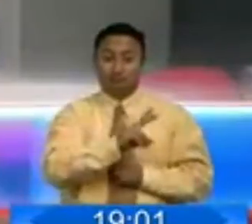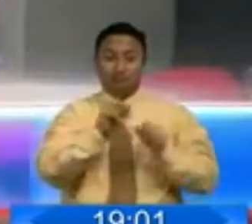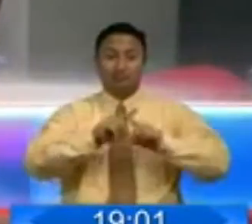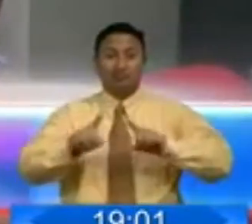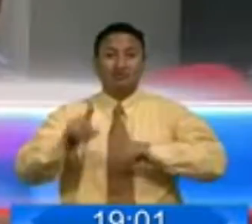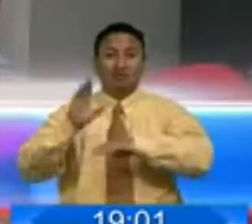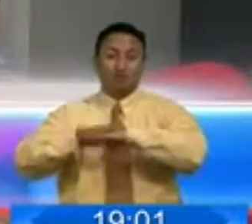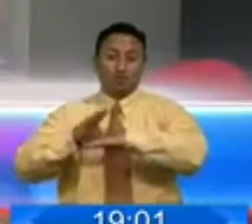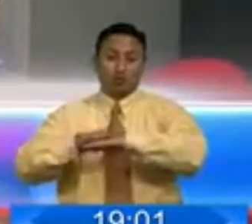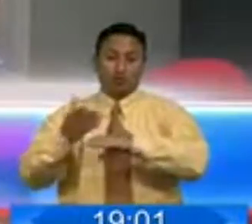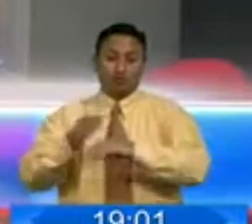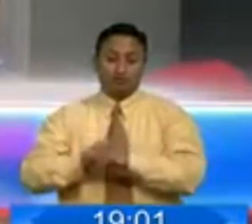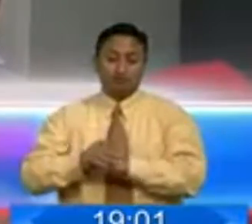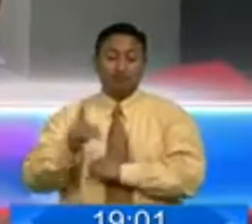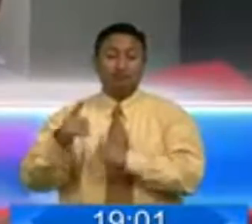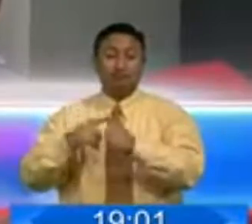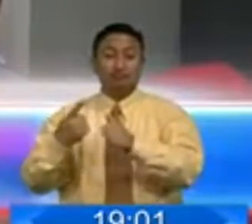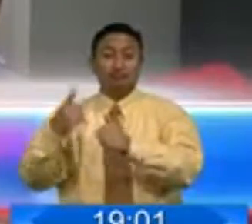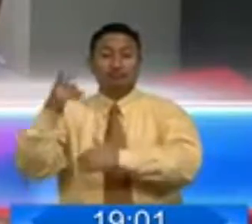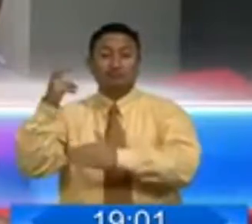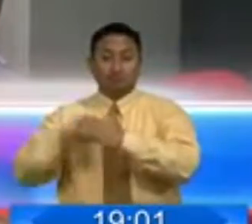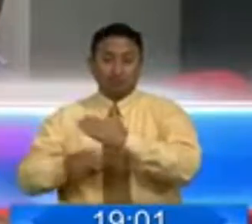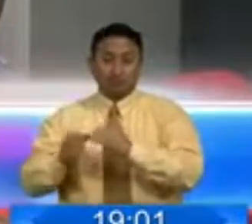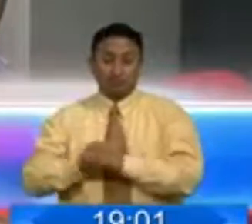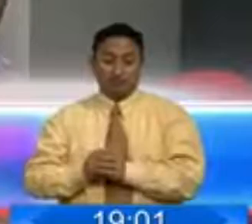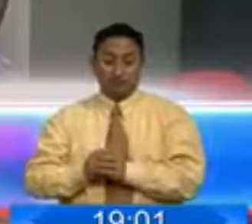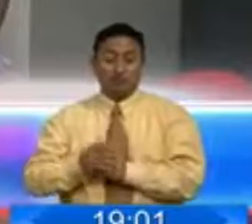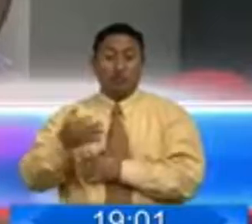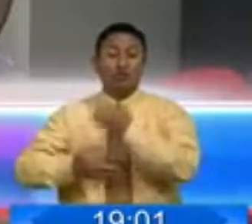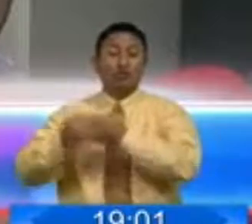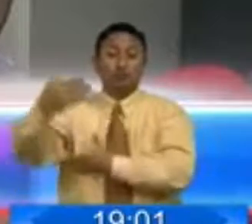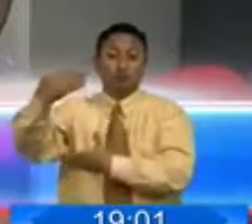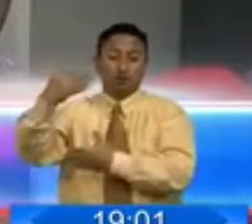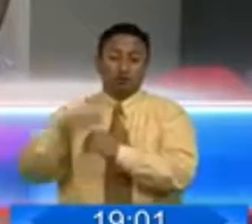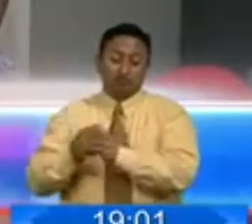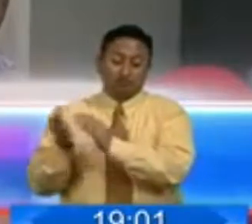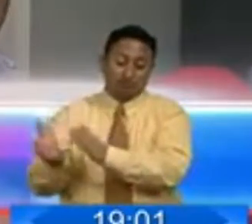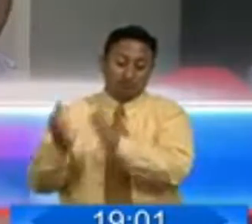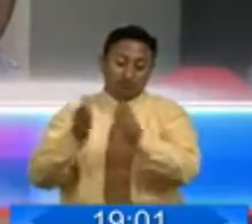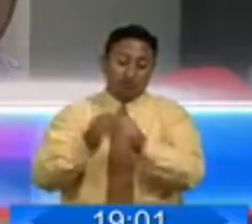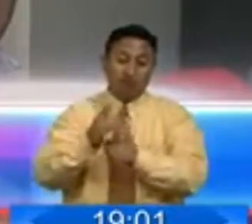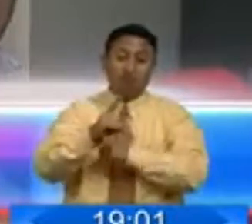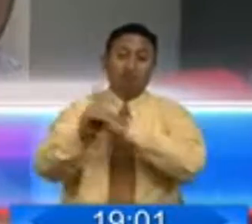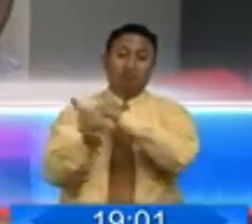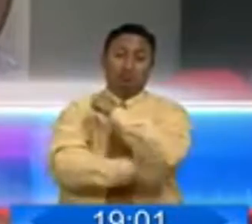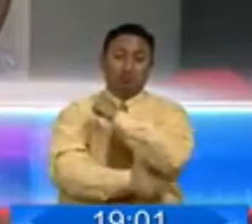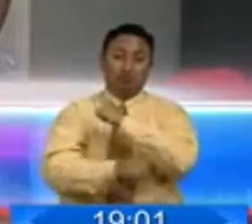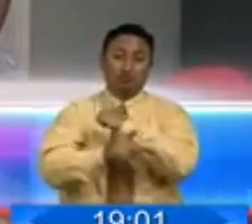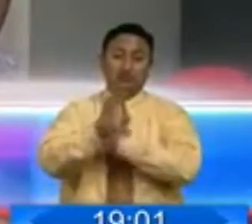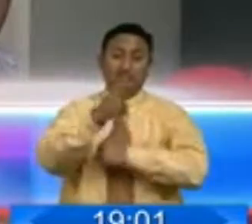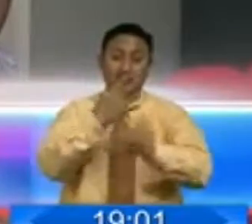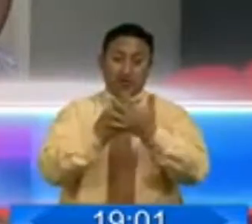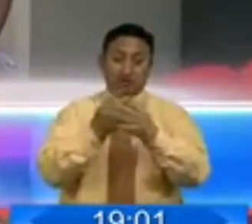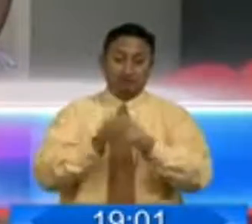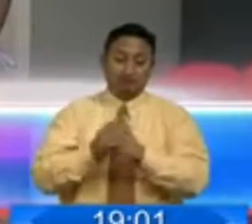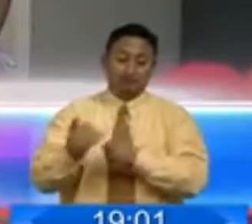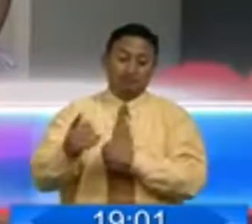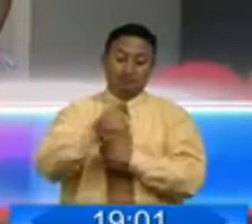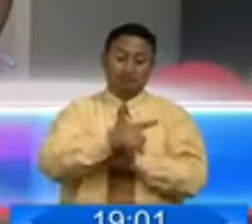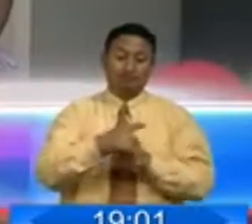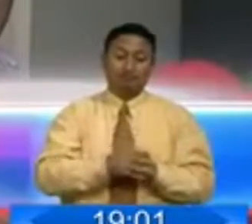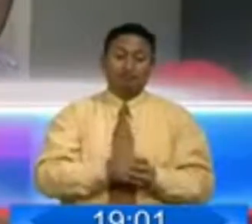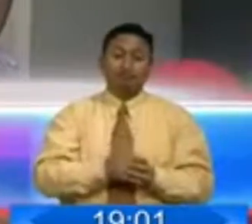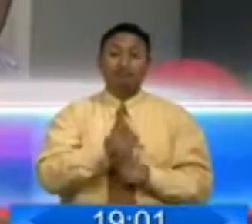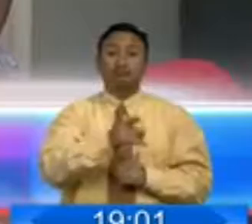distintas está la consecuencia de la censura cuando se trata de juicios políticos está la consecuencia penal cuando se trata de un delito y está la